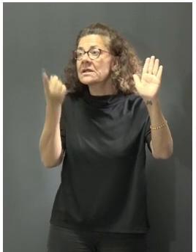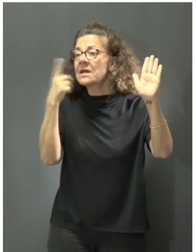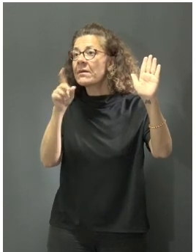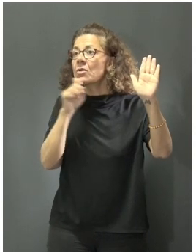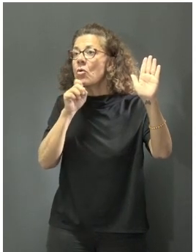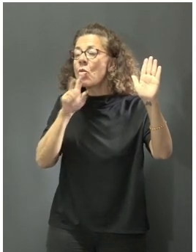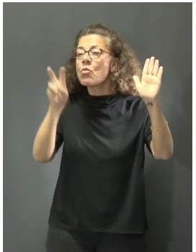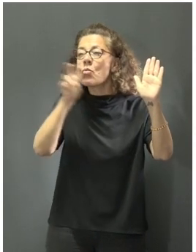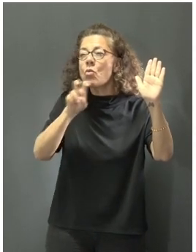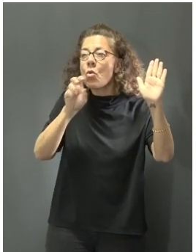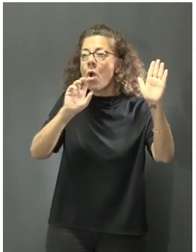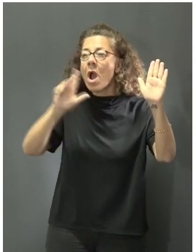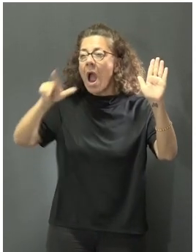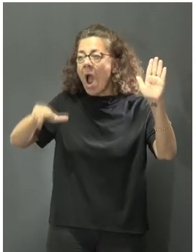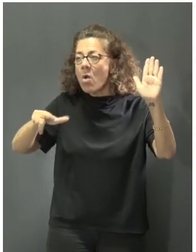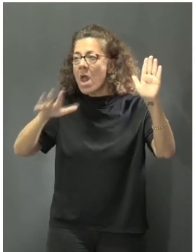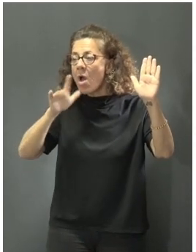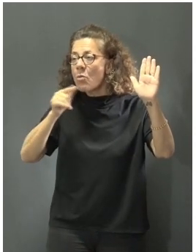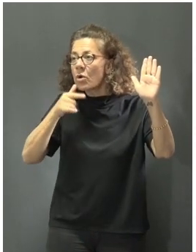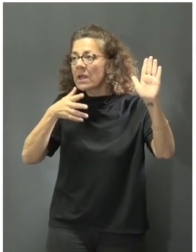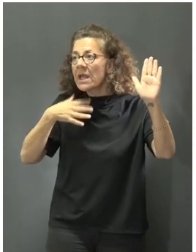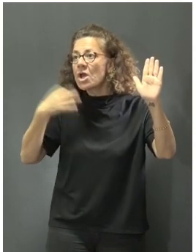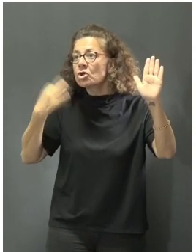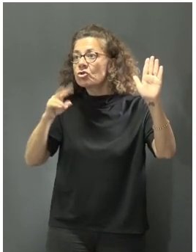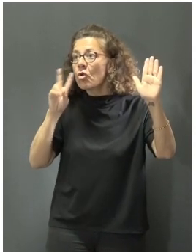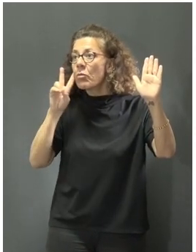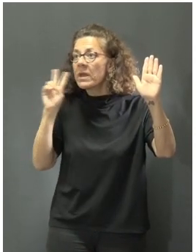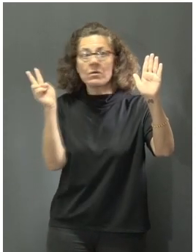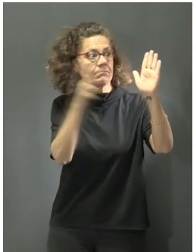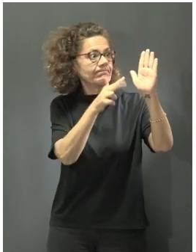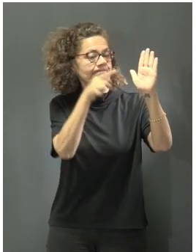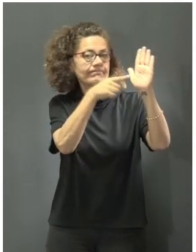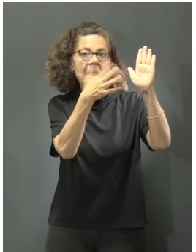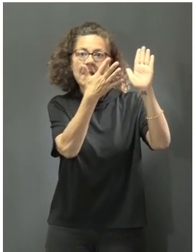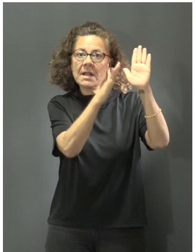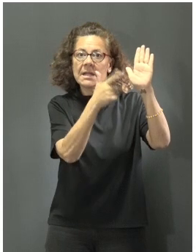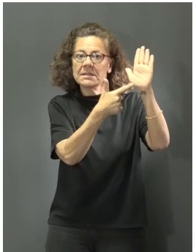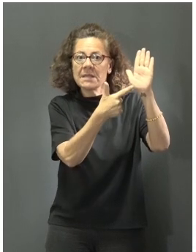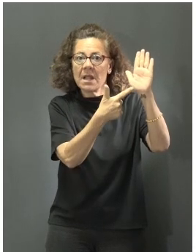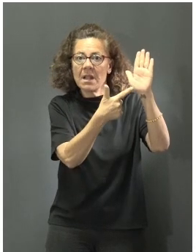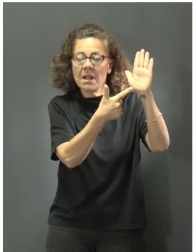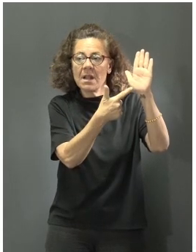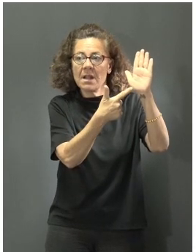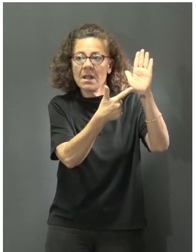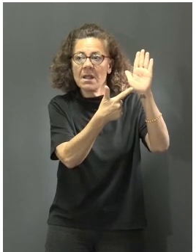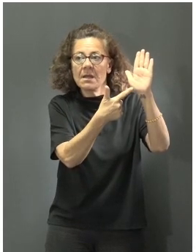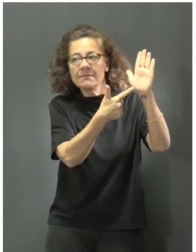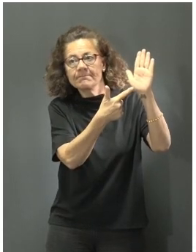aula no sé cuál, porque es que no puedo desenganchar la atención. Al final es un poco lo que